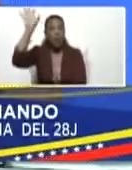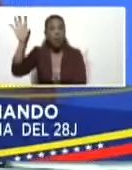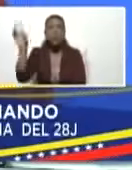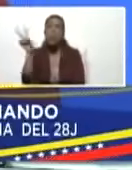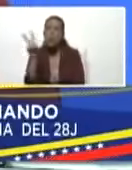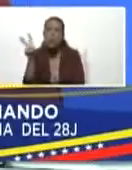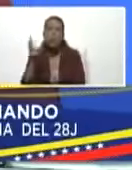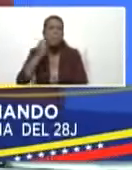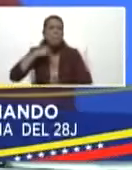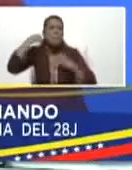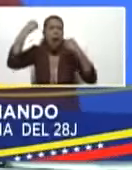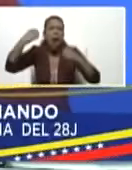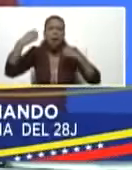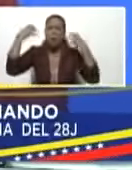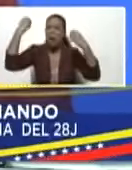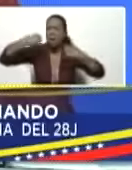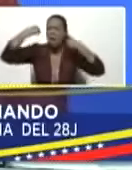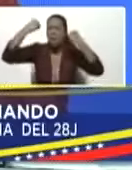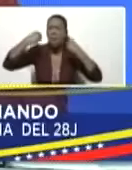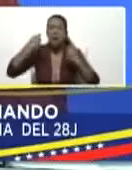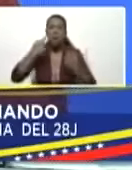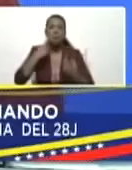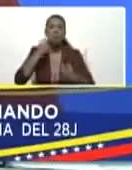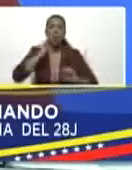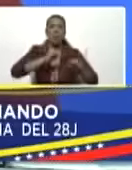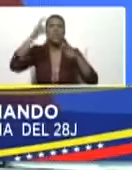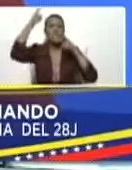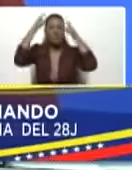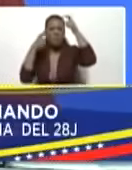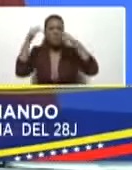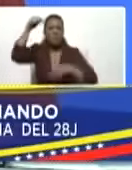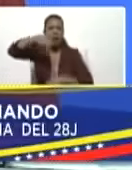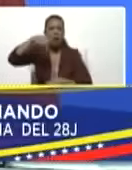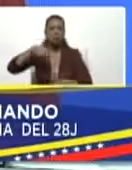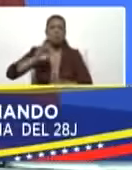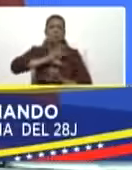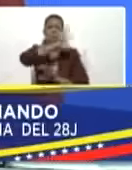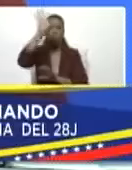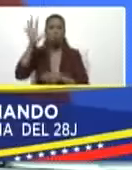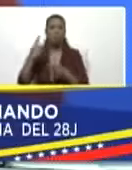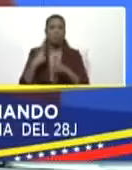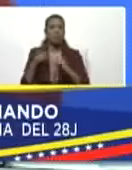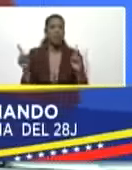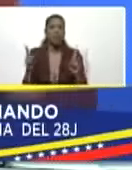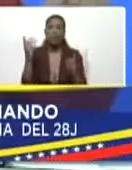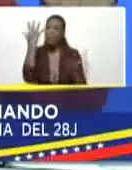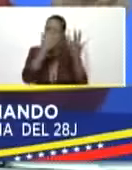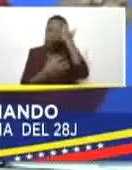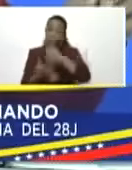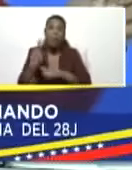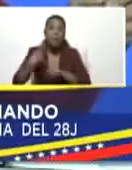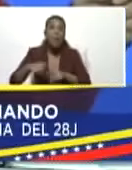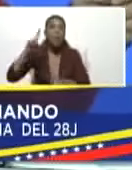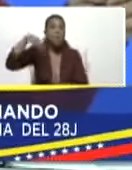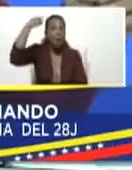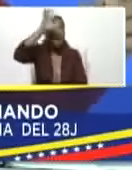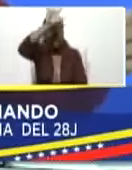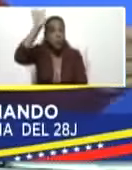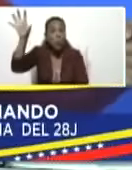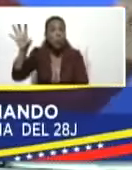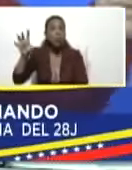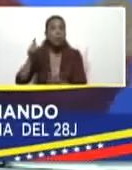Venezuela. Las más grandes manifestaciones en Venezuela las hace el chavismo en Venezuela. Eso no hay duda. Pero para el mundo, si